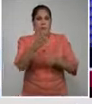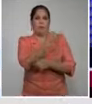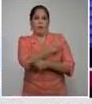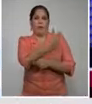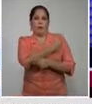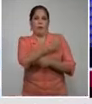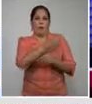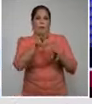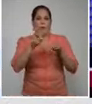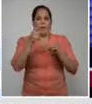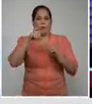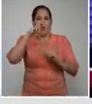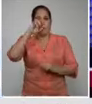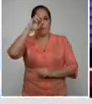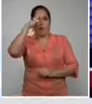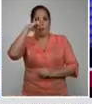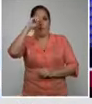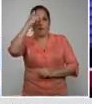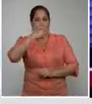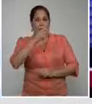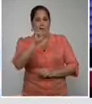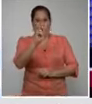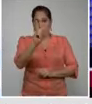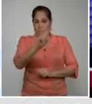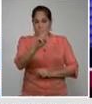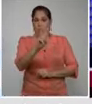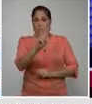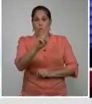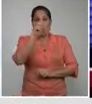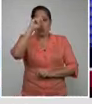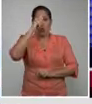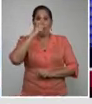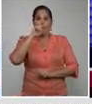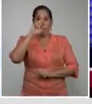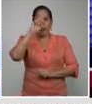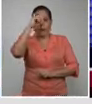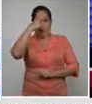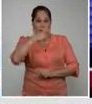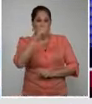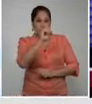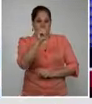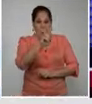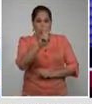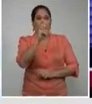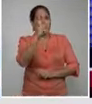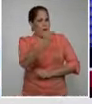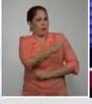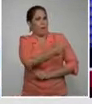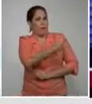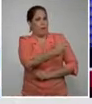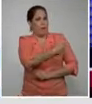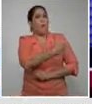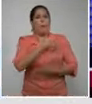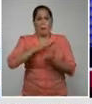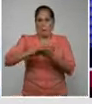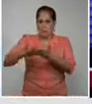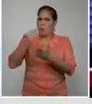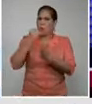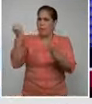vacunales, Soberana 02. Soberana 02, que fue el primer candidato vacunal cubano en recibir el permiso de la